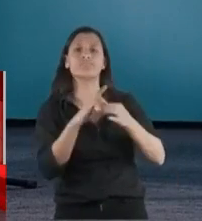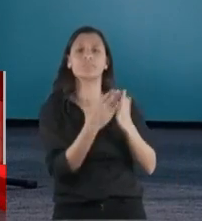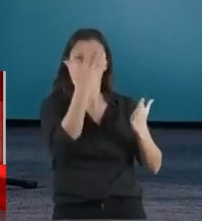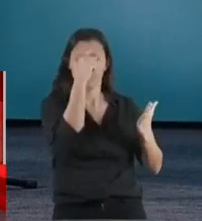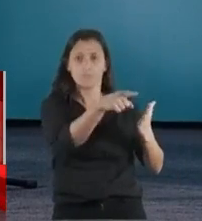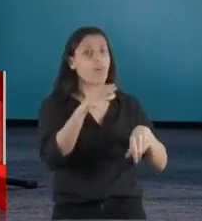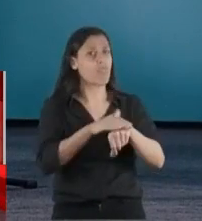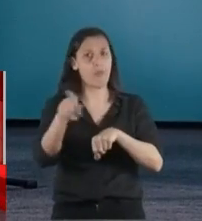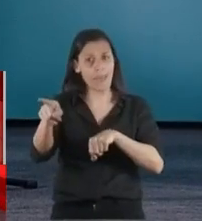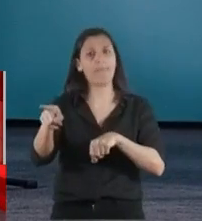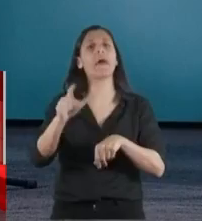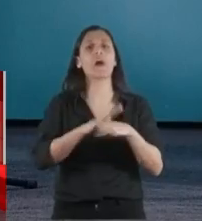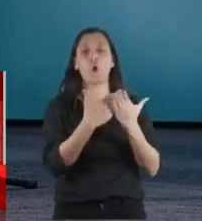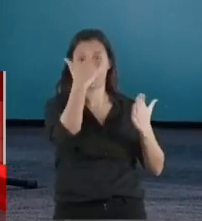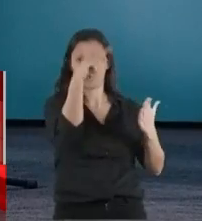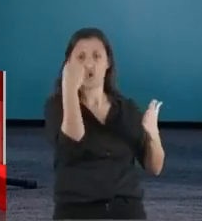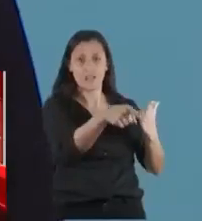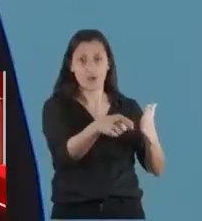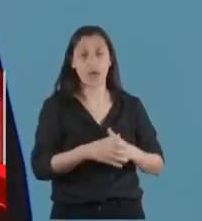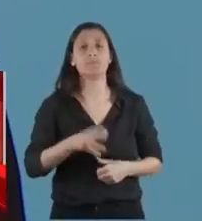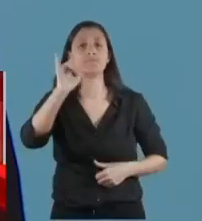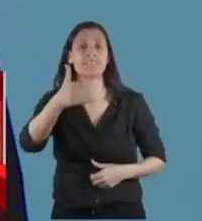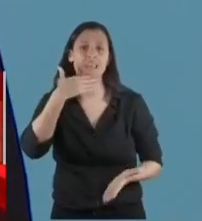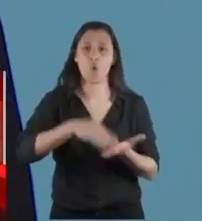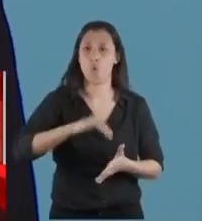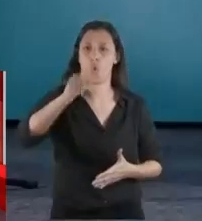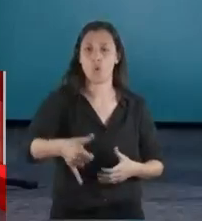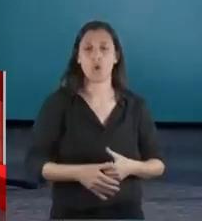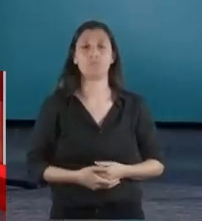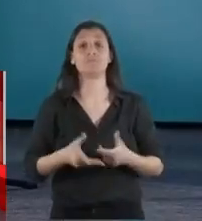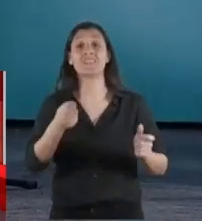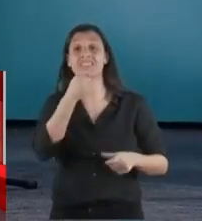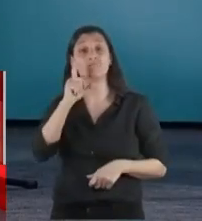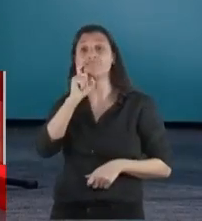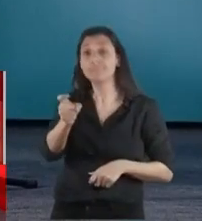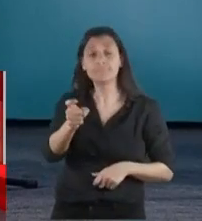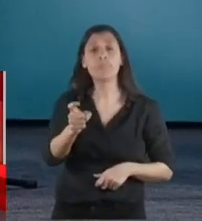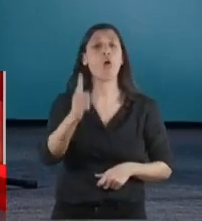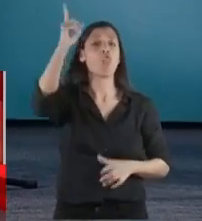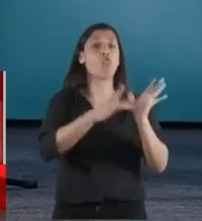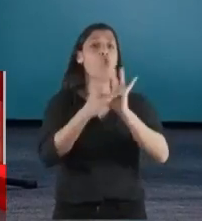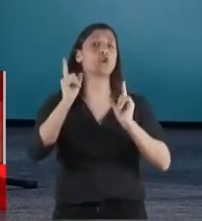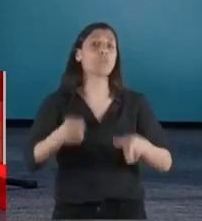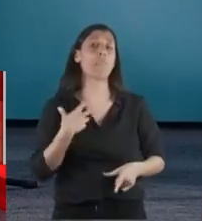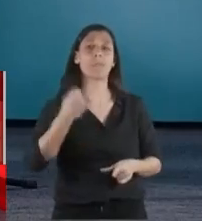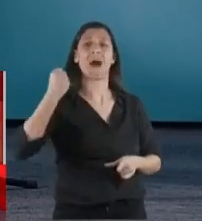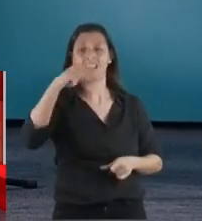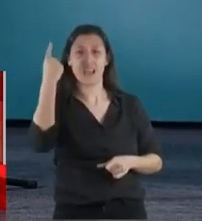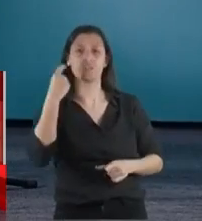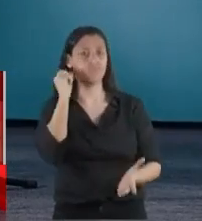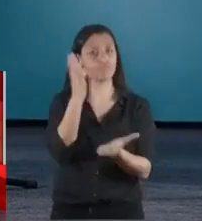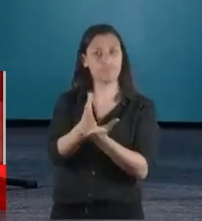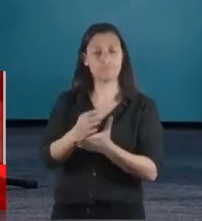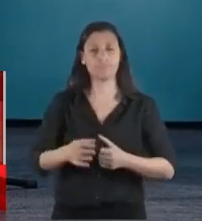de vos dependa la Constitución de la Nación Argentina. Sí, juro. Si así no lo hiciereis, Dios y la Nación nos lo